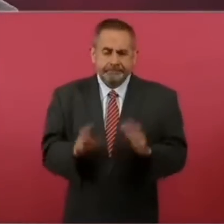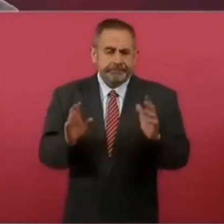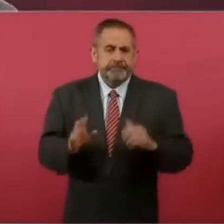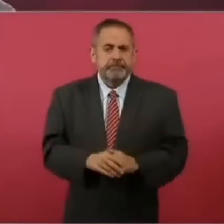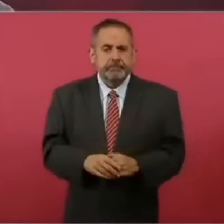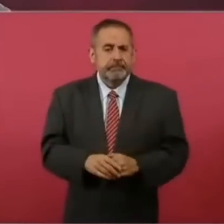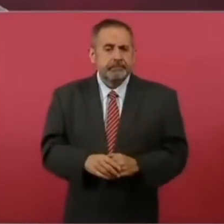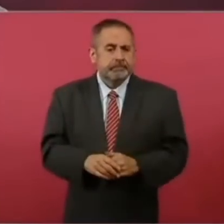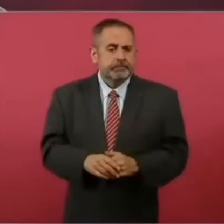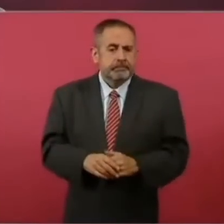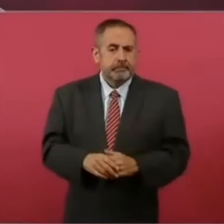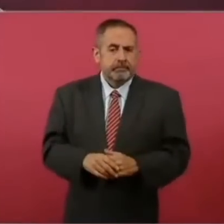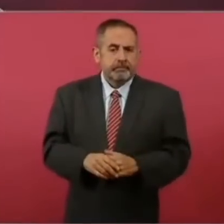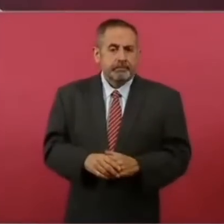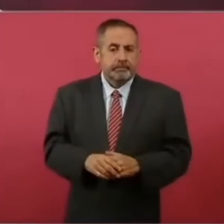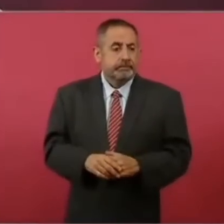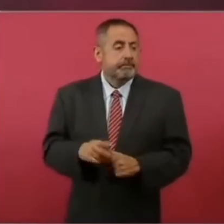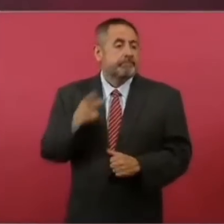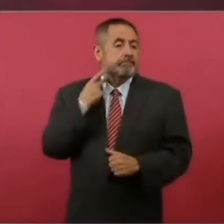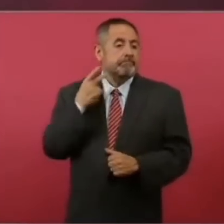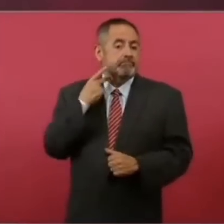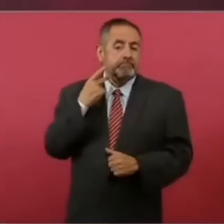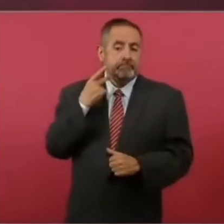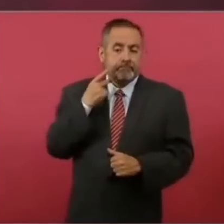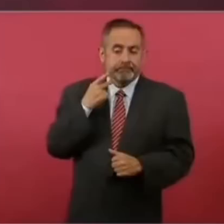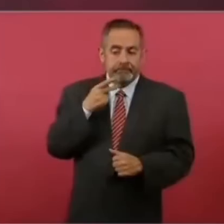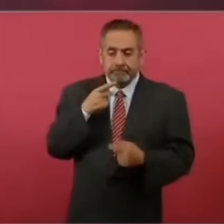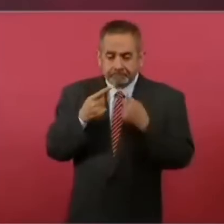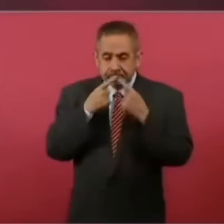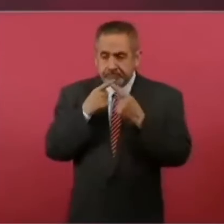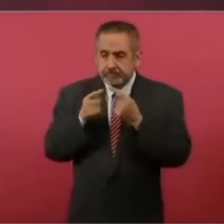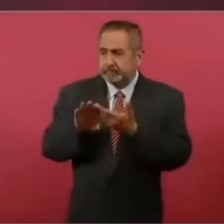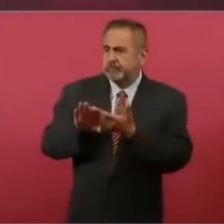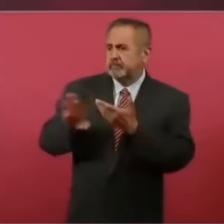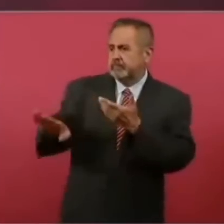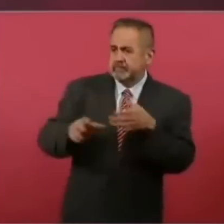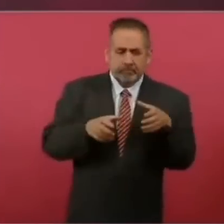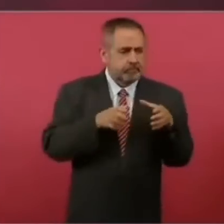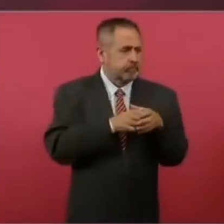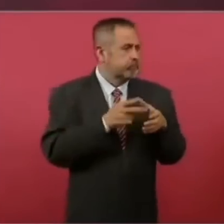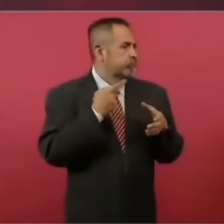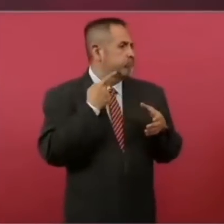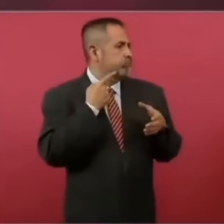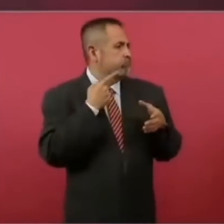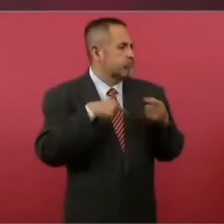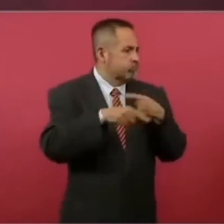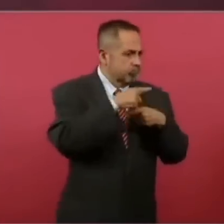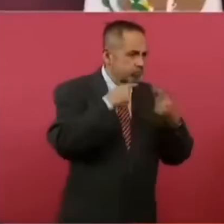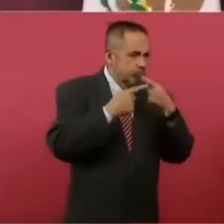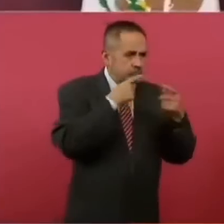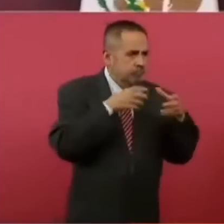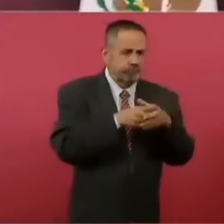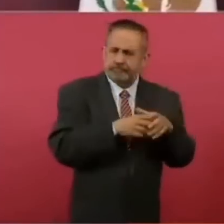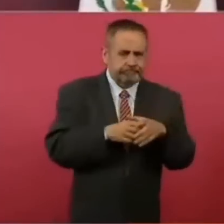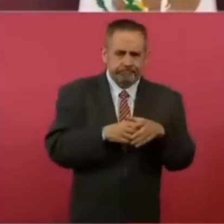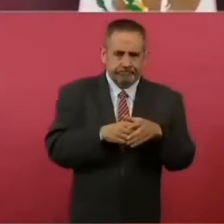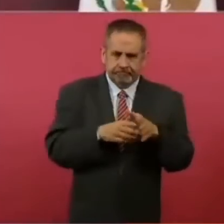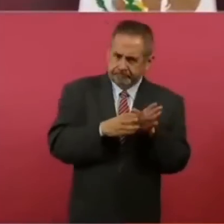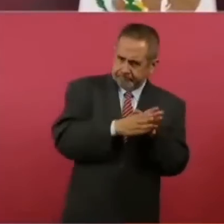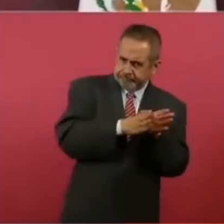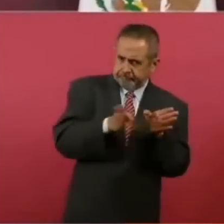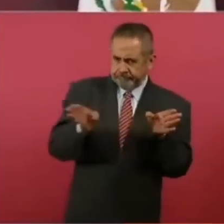Ya la política no es asunto, como era antes, de los políticos, no. es asunto de